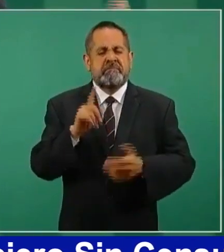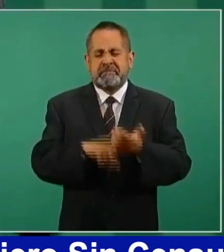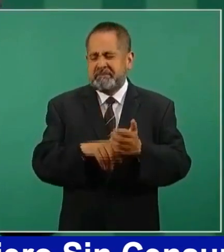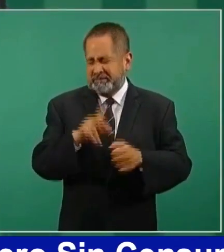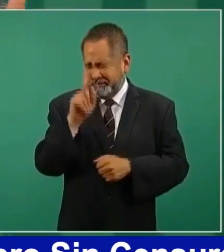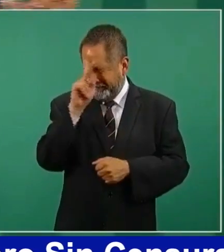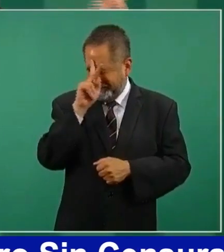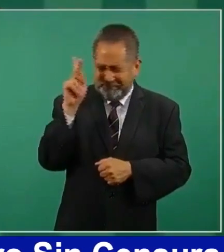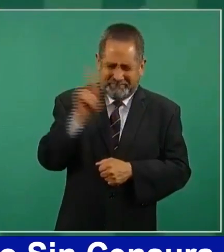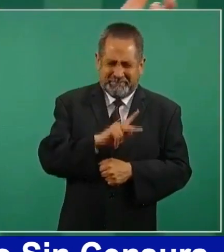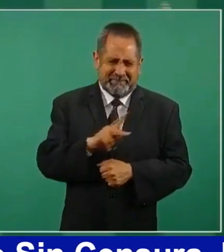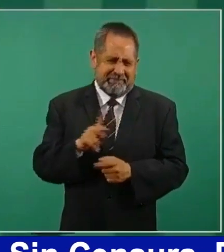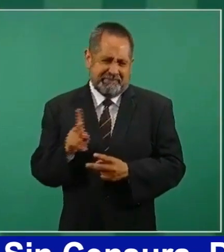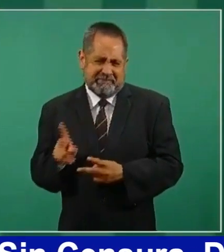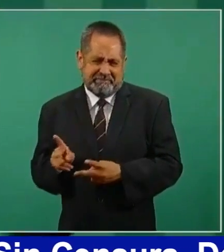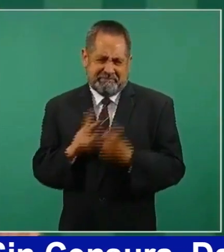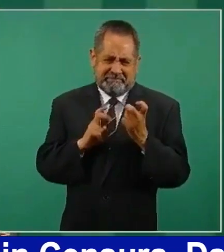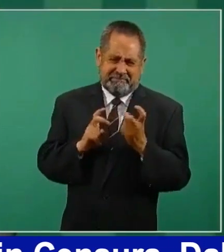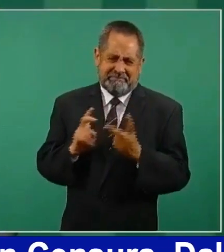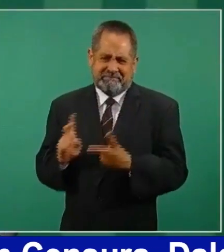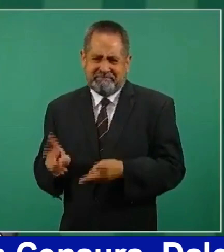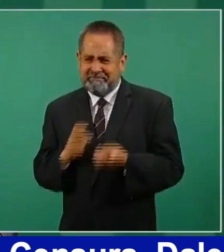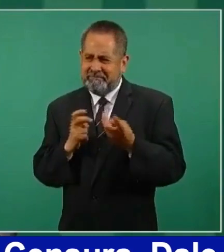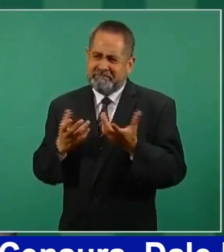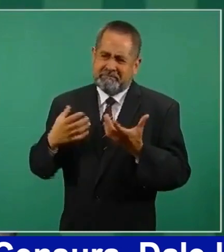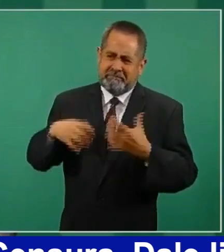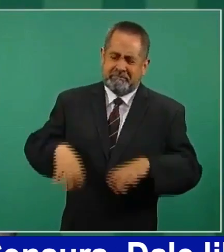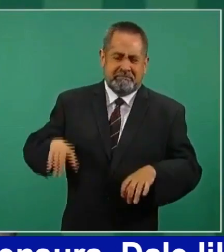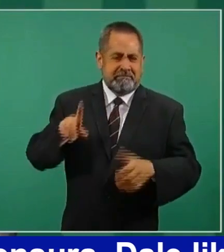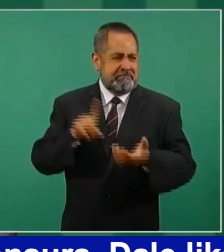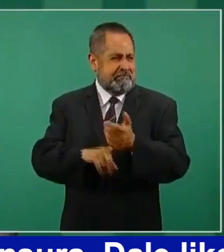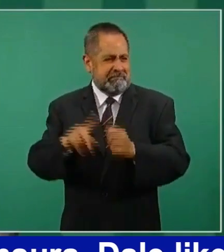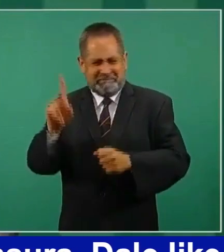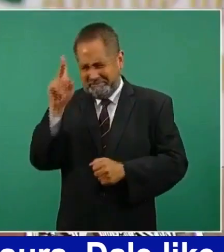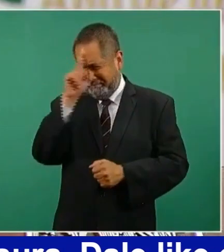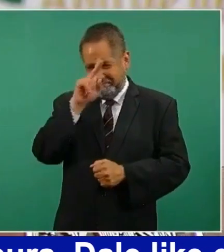más saqueo de los bienes públicos.